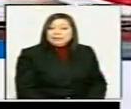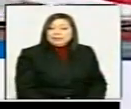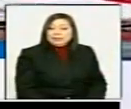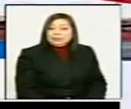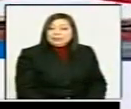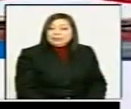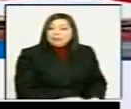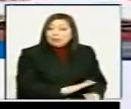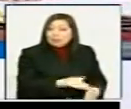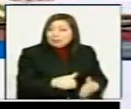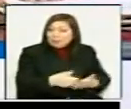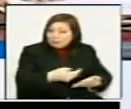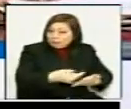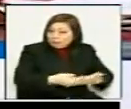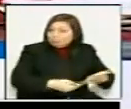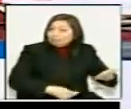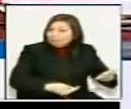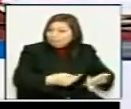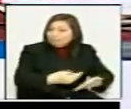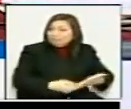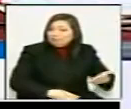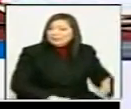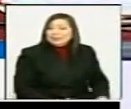los documentos